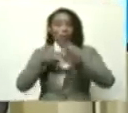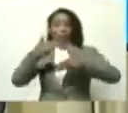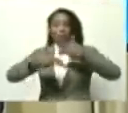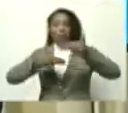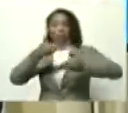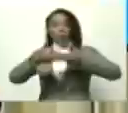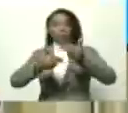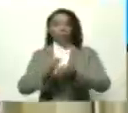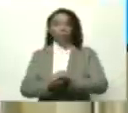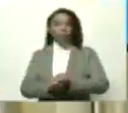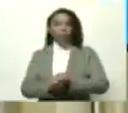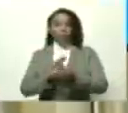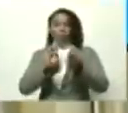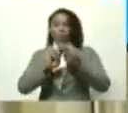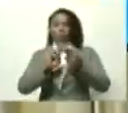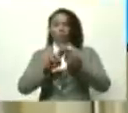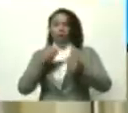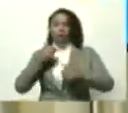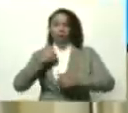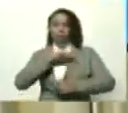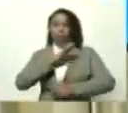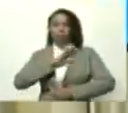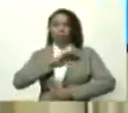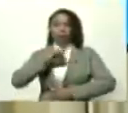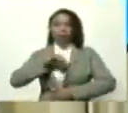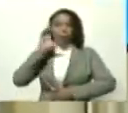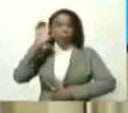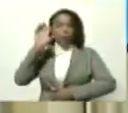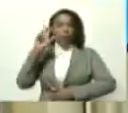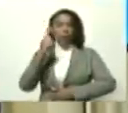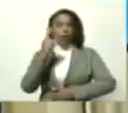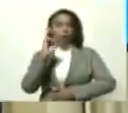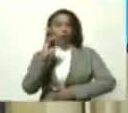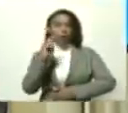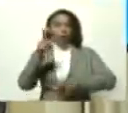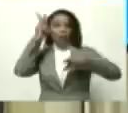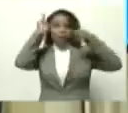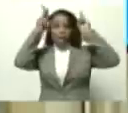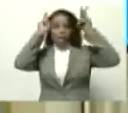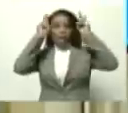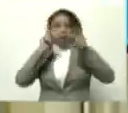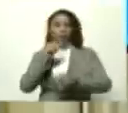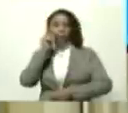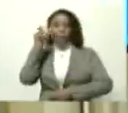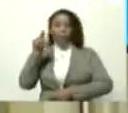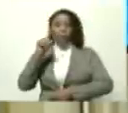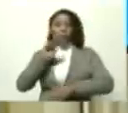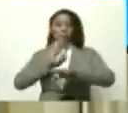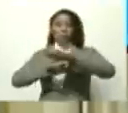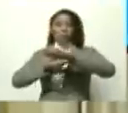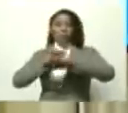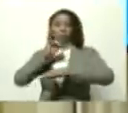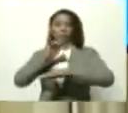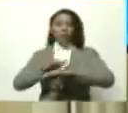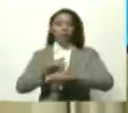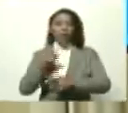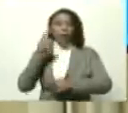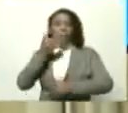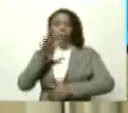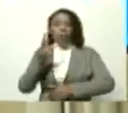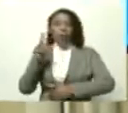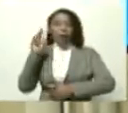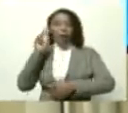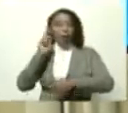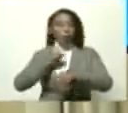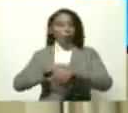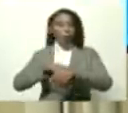criminales conocidos en nuestro país como el Coqui y el Conejo. También anunciaba que en las próximas horas